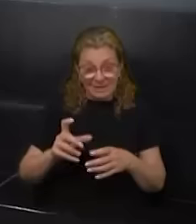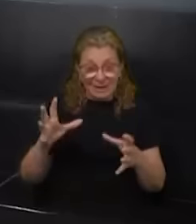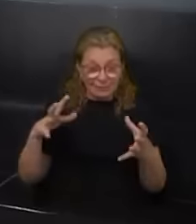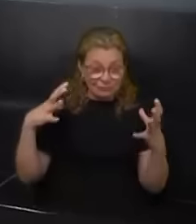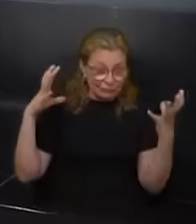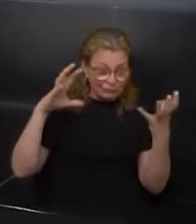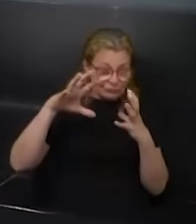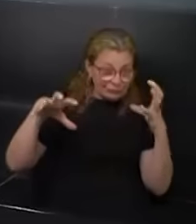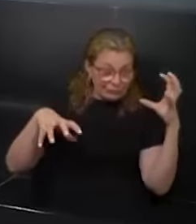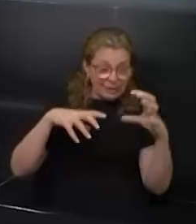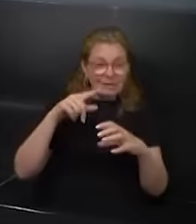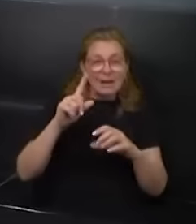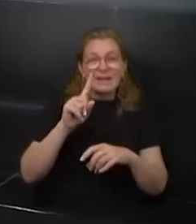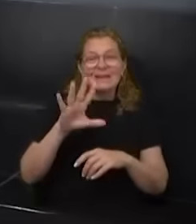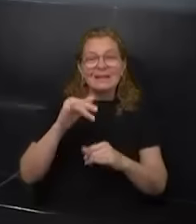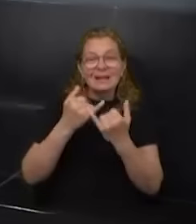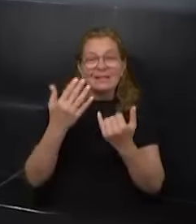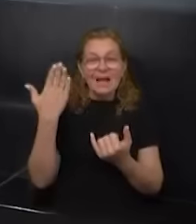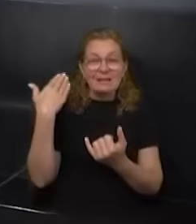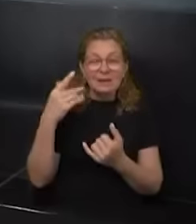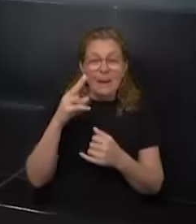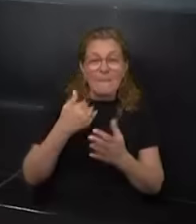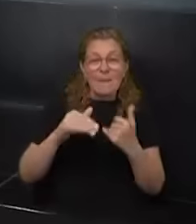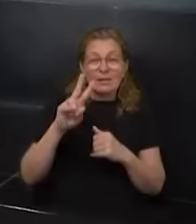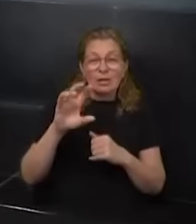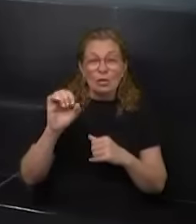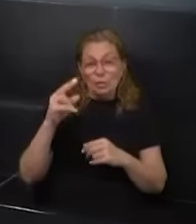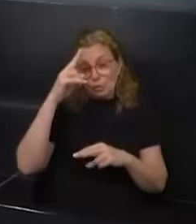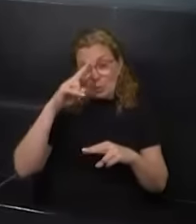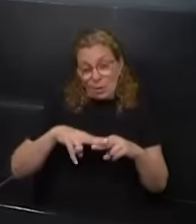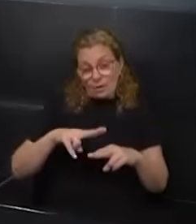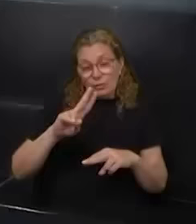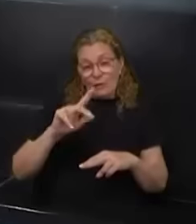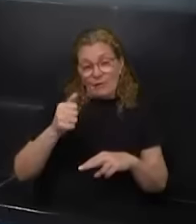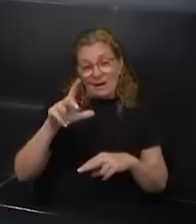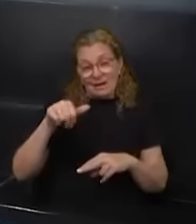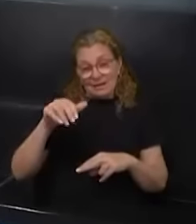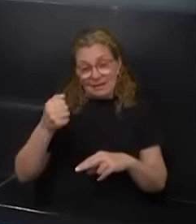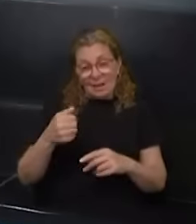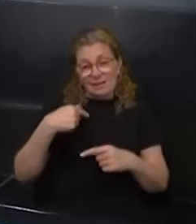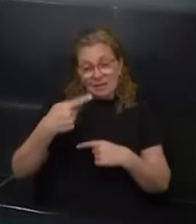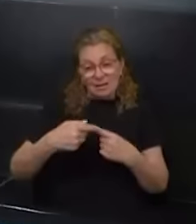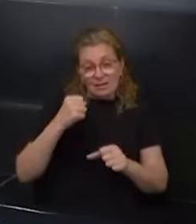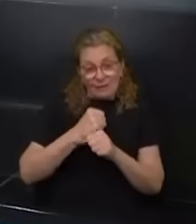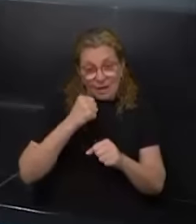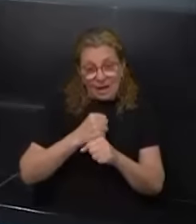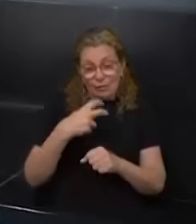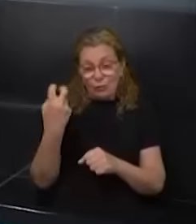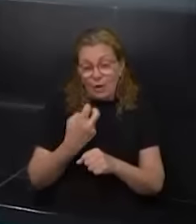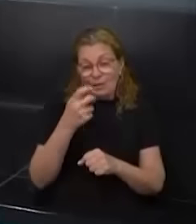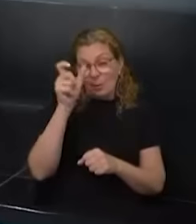tras la que hace unos 15 días dejó más de 200 muertos en Valencia donde se sigue trabajando donde se siguen buscando personas